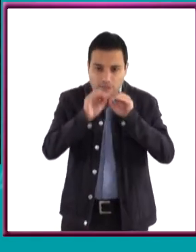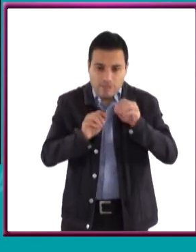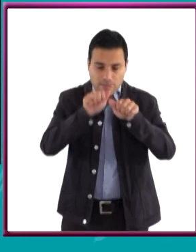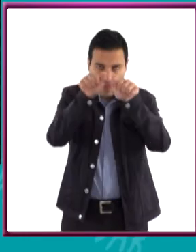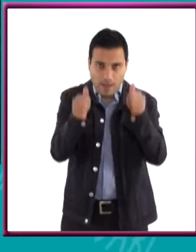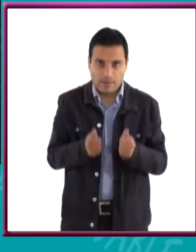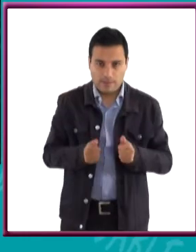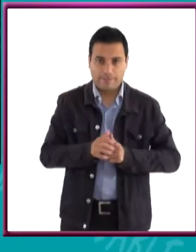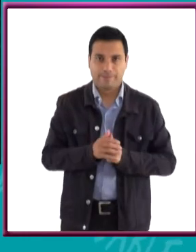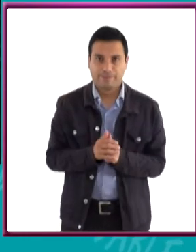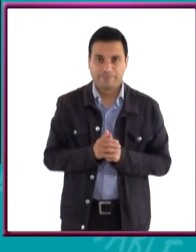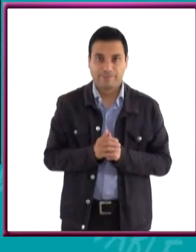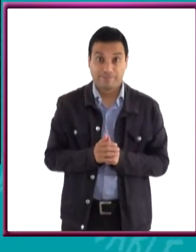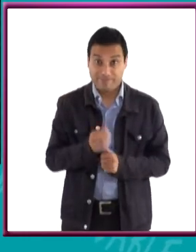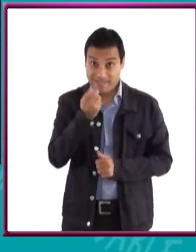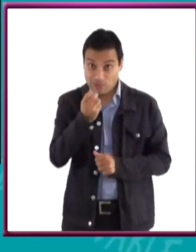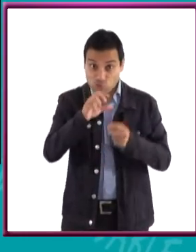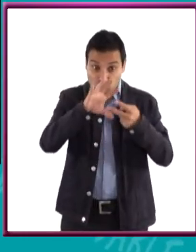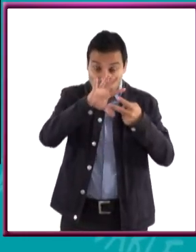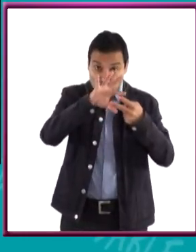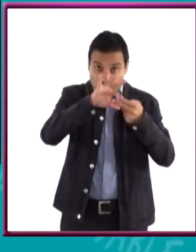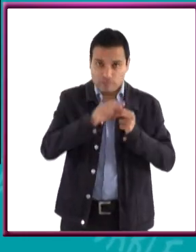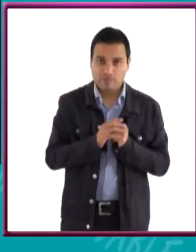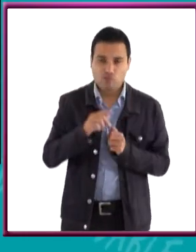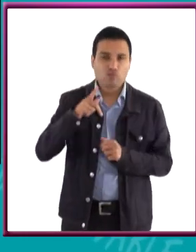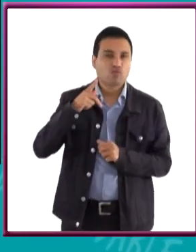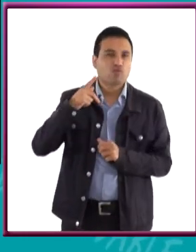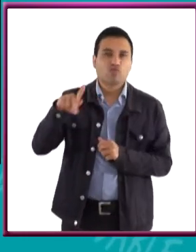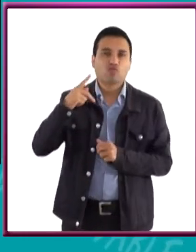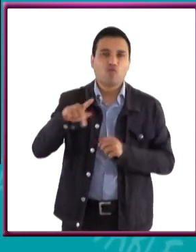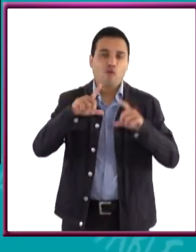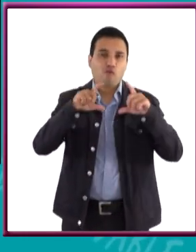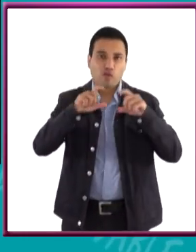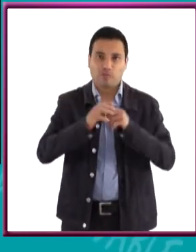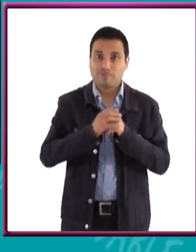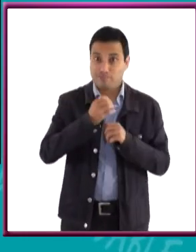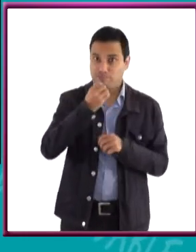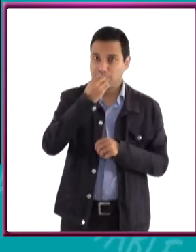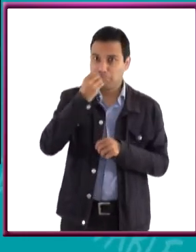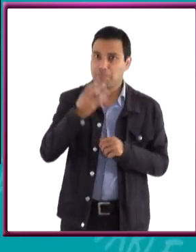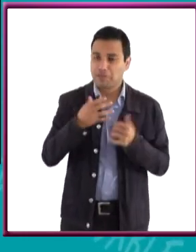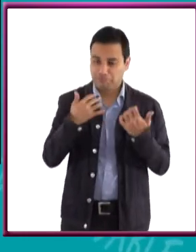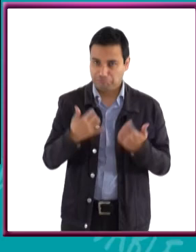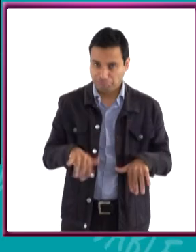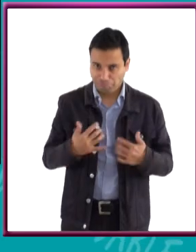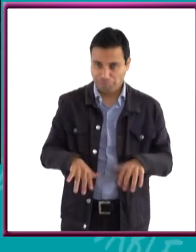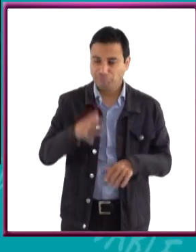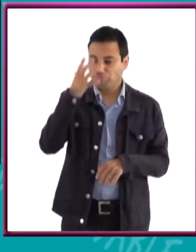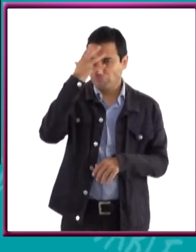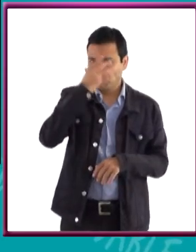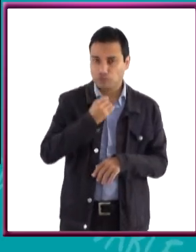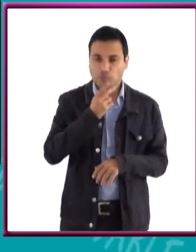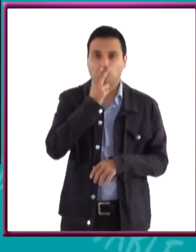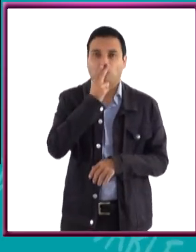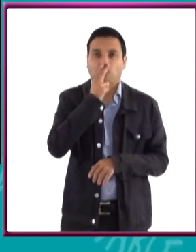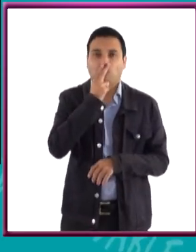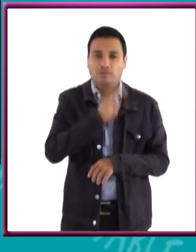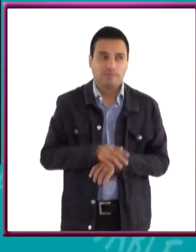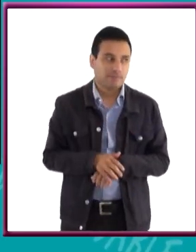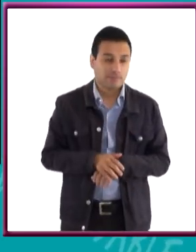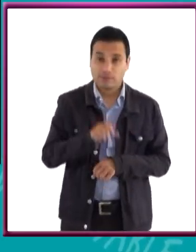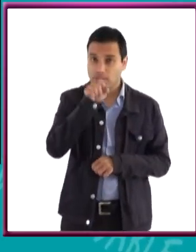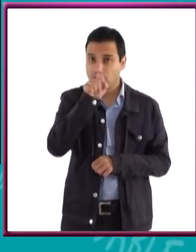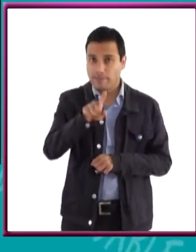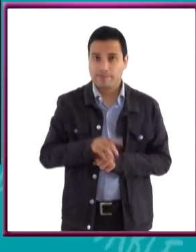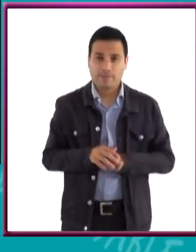composiciones artísticas. Gracias a estas 2 cualidades, sus fotografías sirven como documentos históricos y también